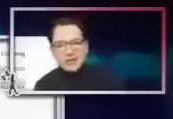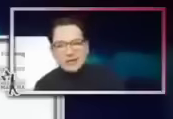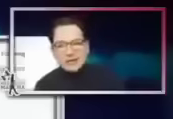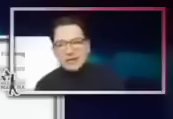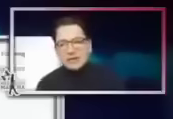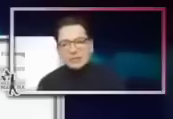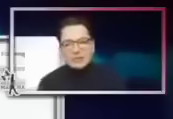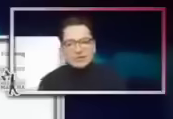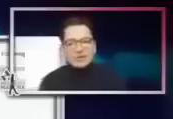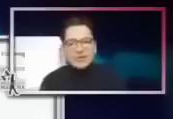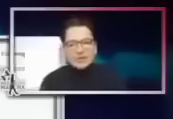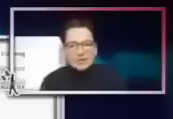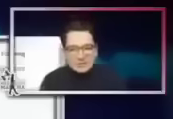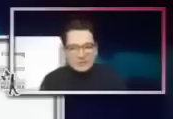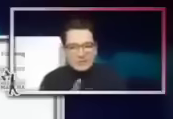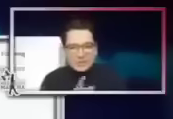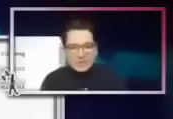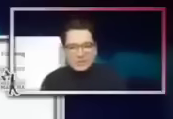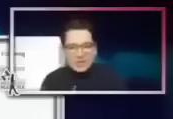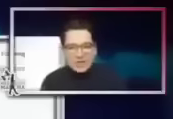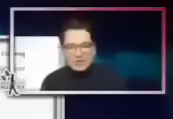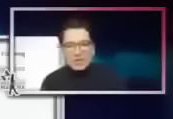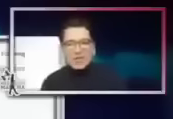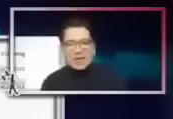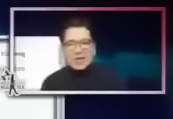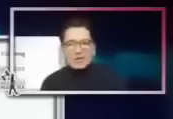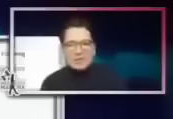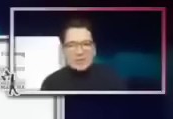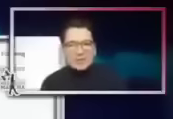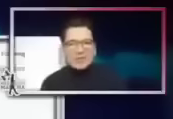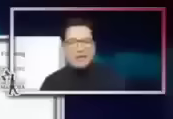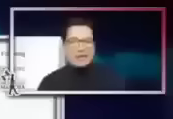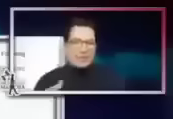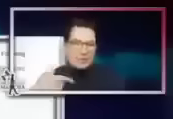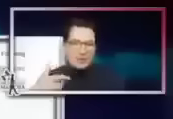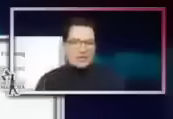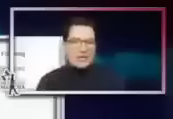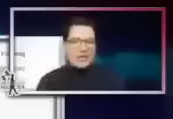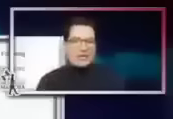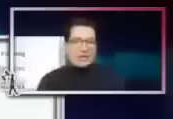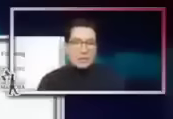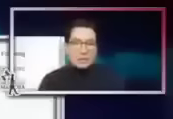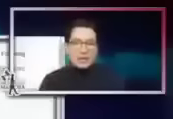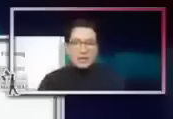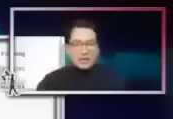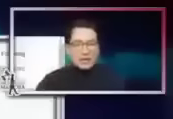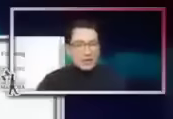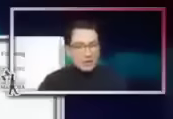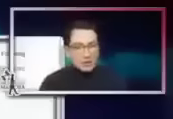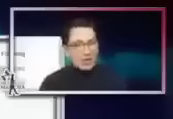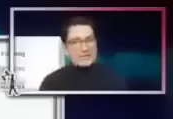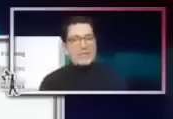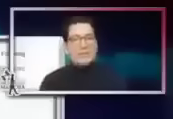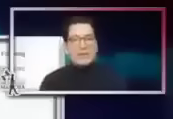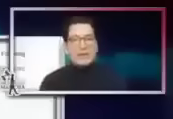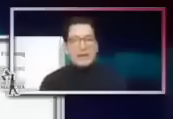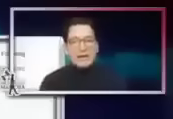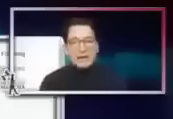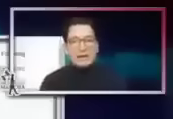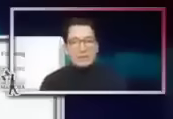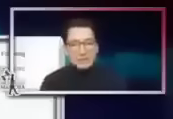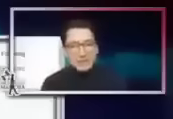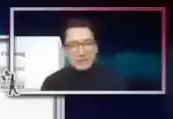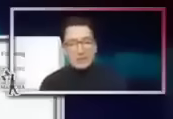con Anthony Blinken. Vamos a ver, este fue el momento exacto en que llega Anthony Blinken, pero más adelante voy a poner la conferencia